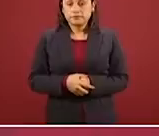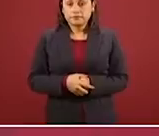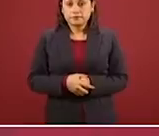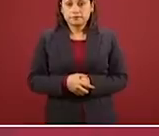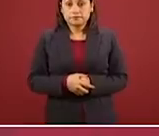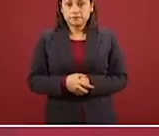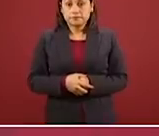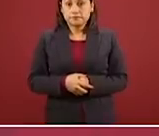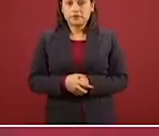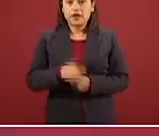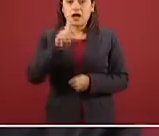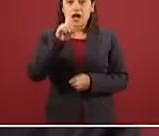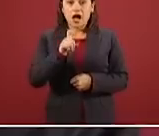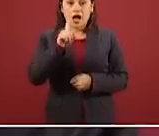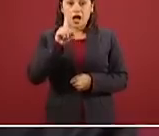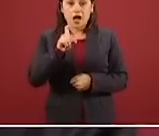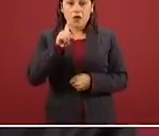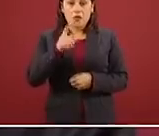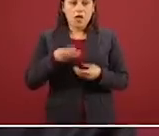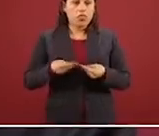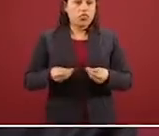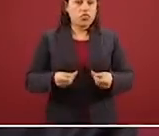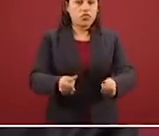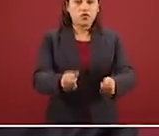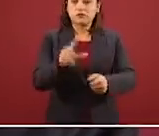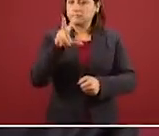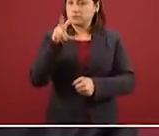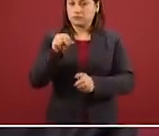del uso del agua.